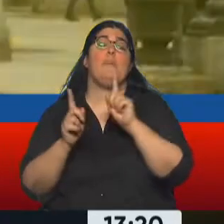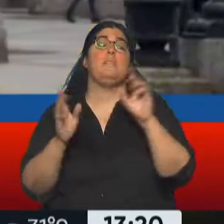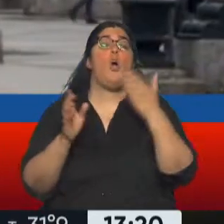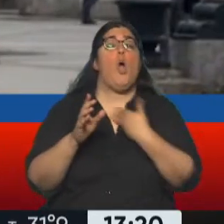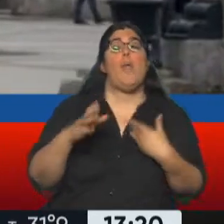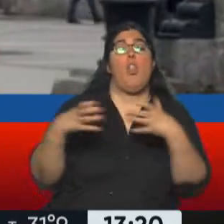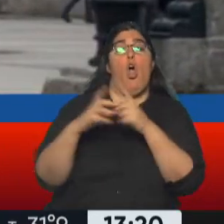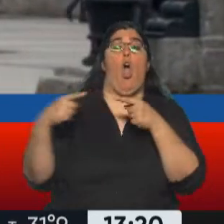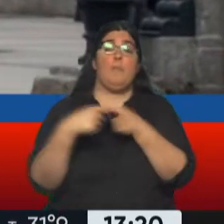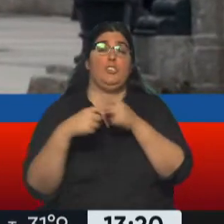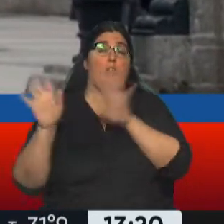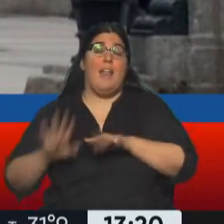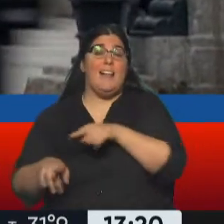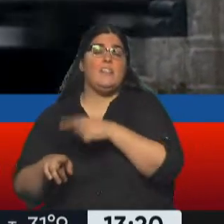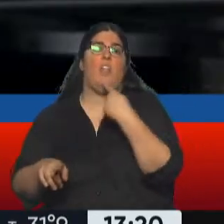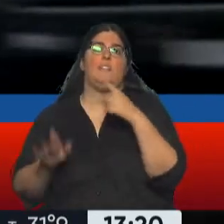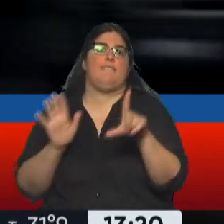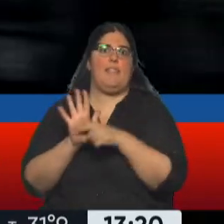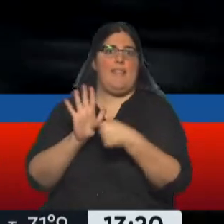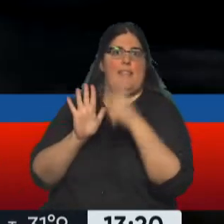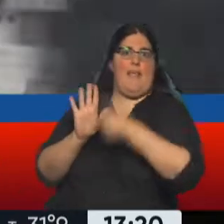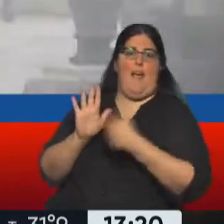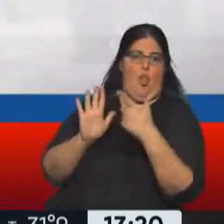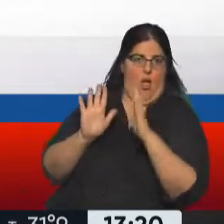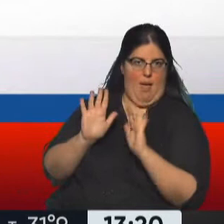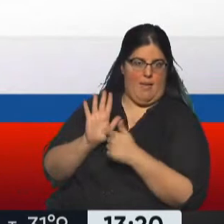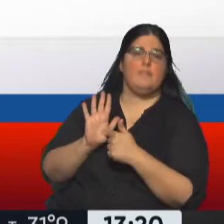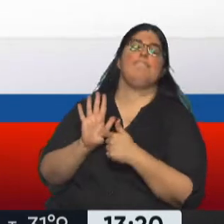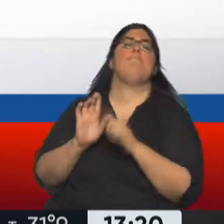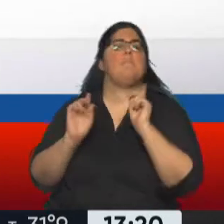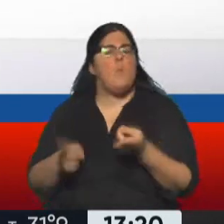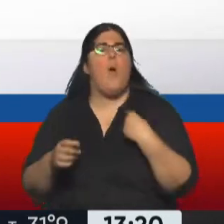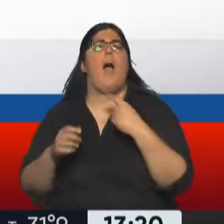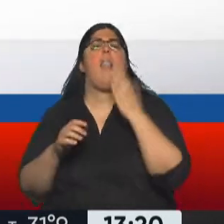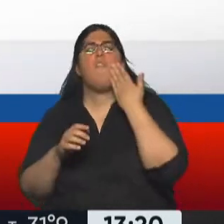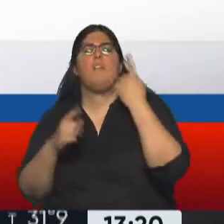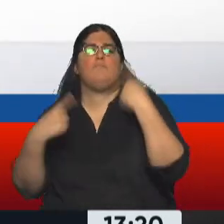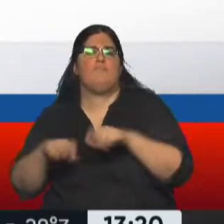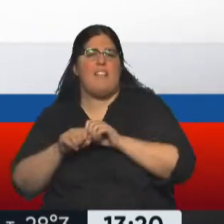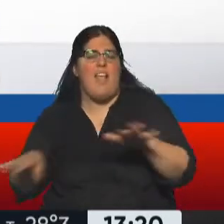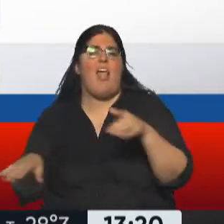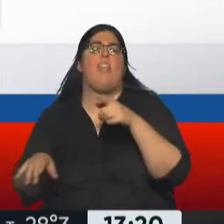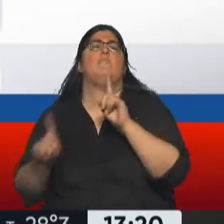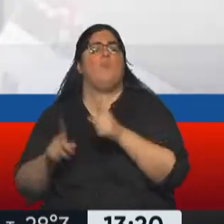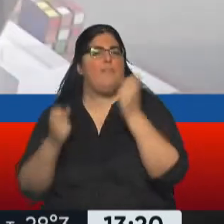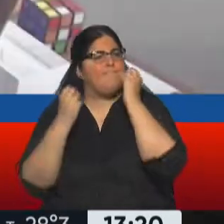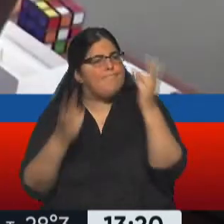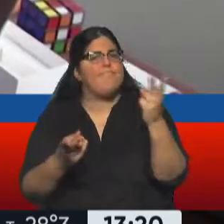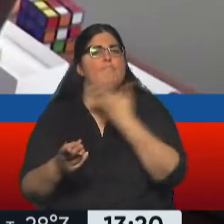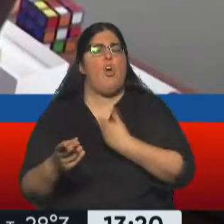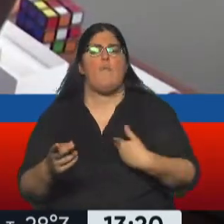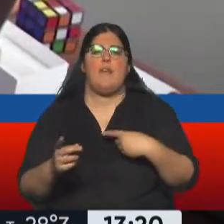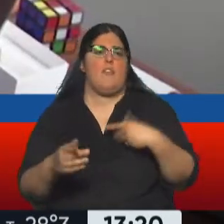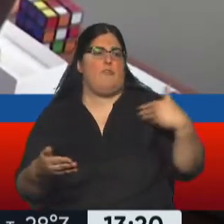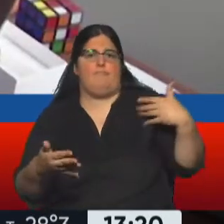opositores, había sido declarada ilegal. Sin embargo, desde las redes sociales, los grupos disidentes desafiaron al gobierno hasta el